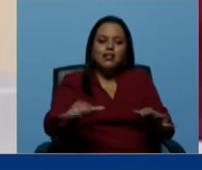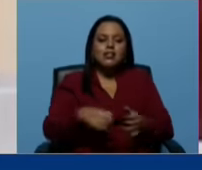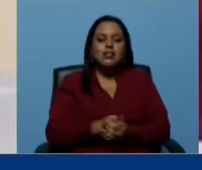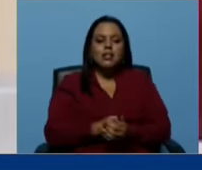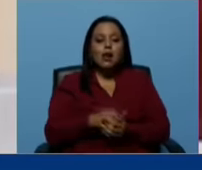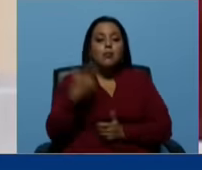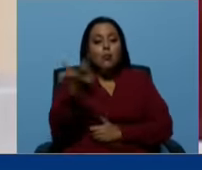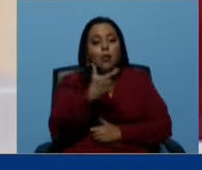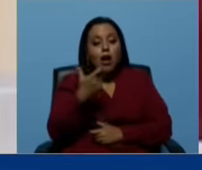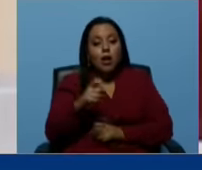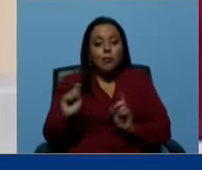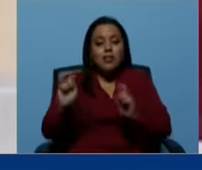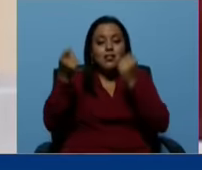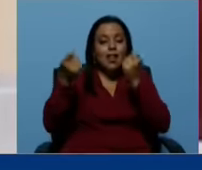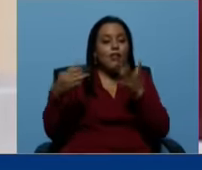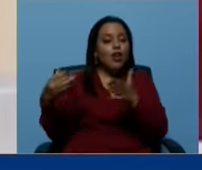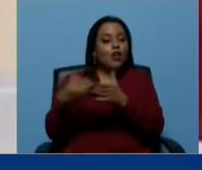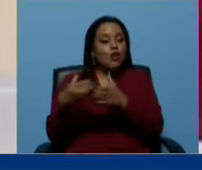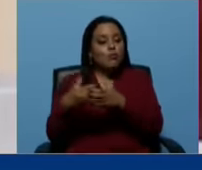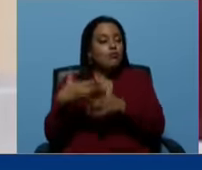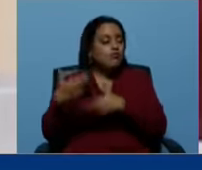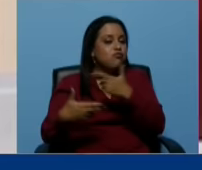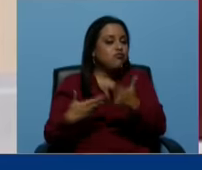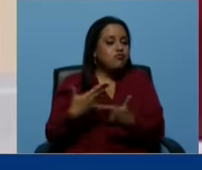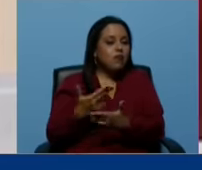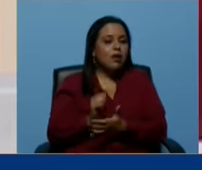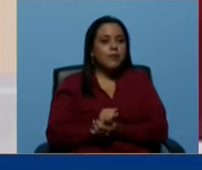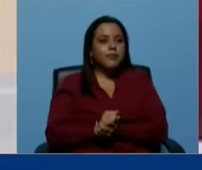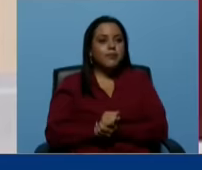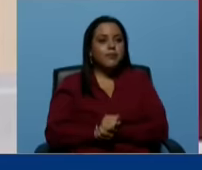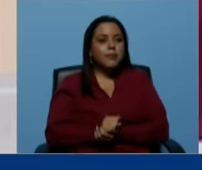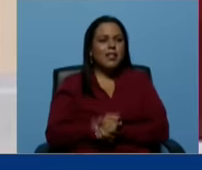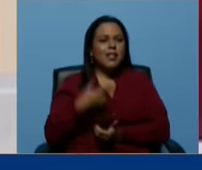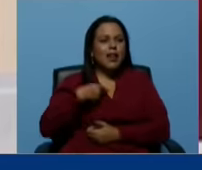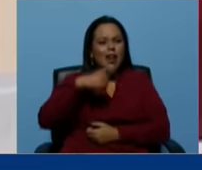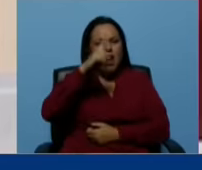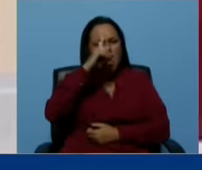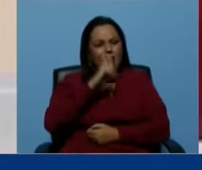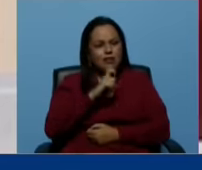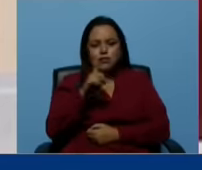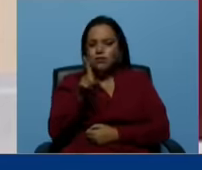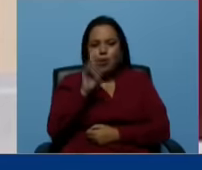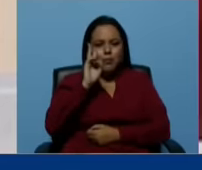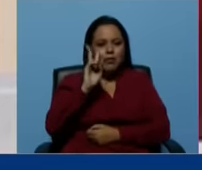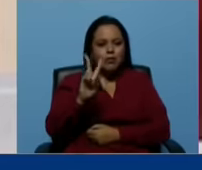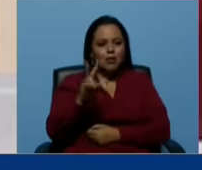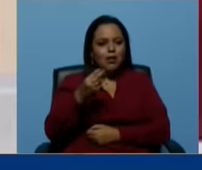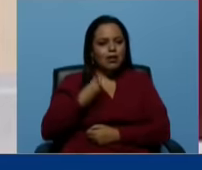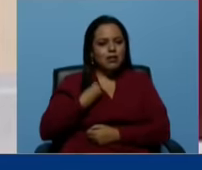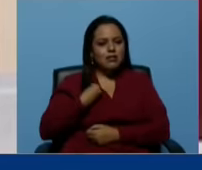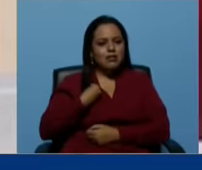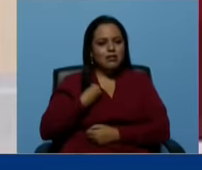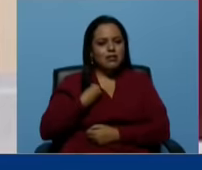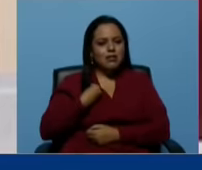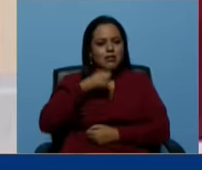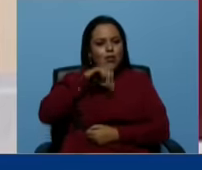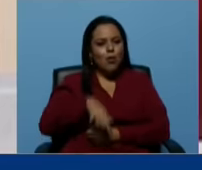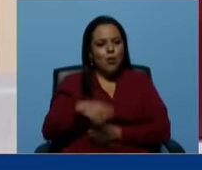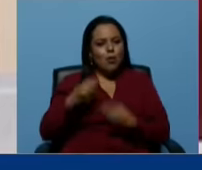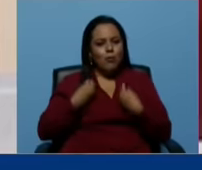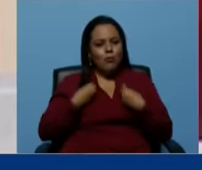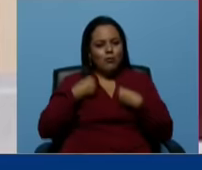que te salve del fascismo. A mí me llamaban en los años... ¿No han visto la película de mi vida? ¿No la han